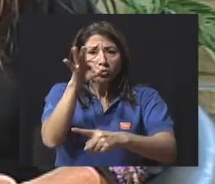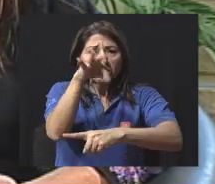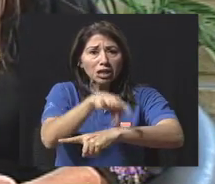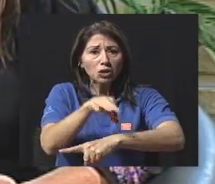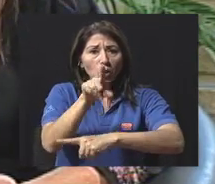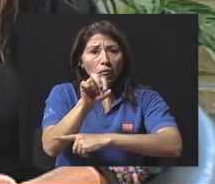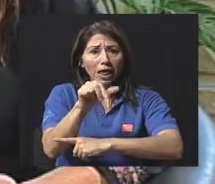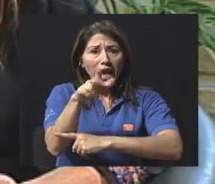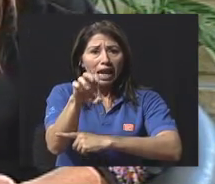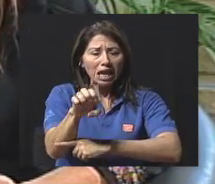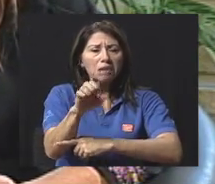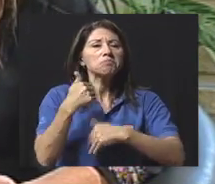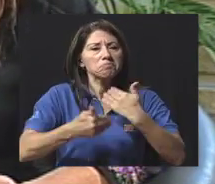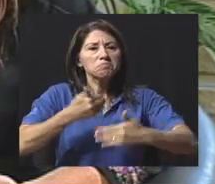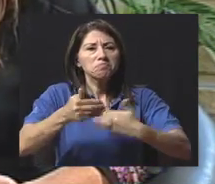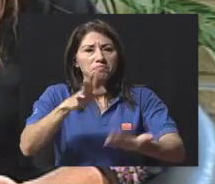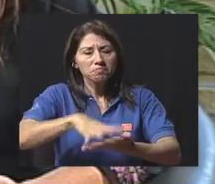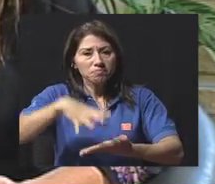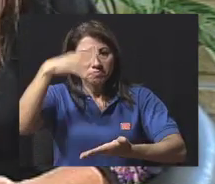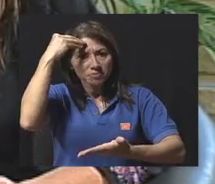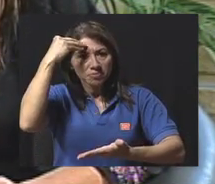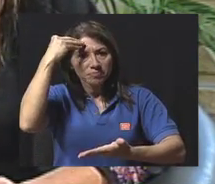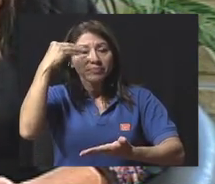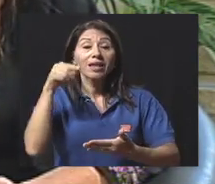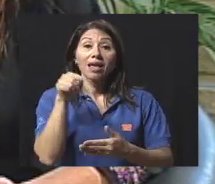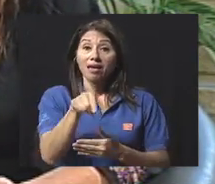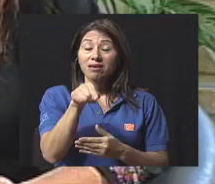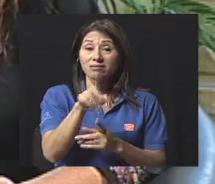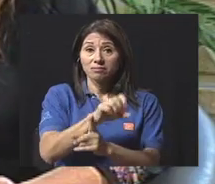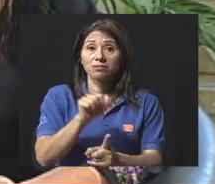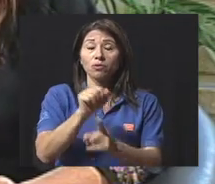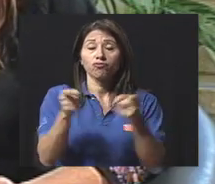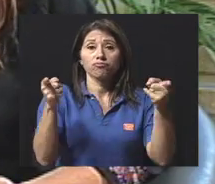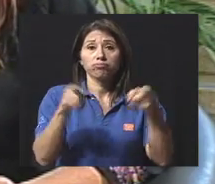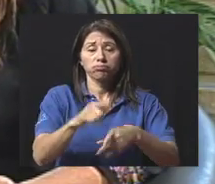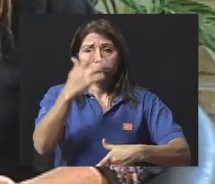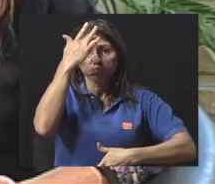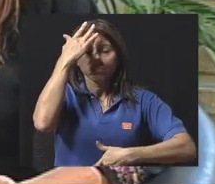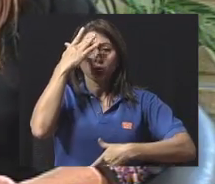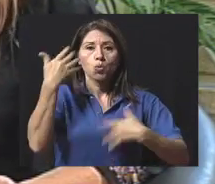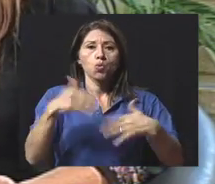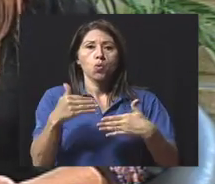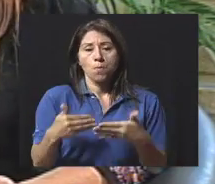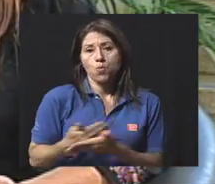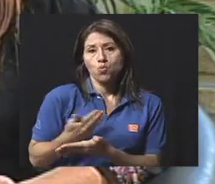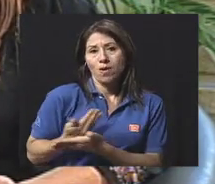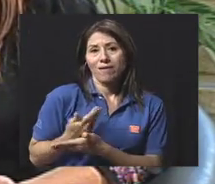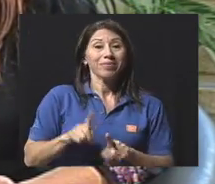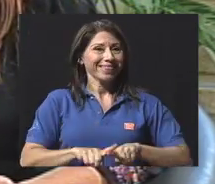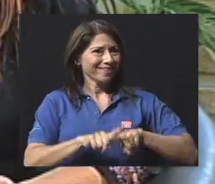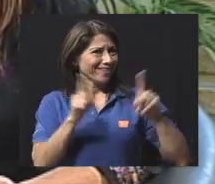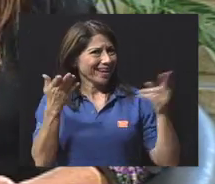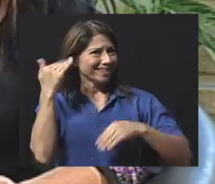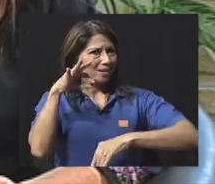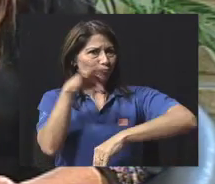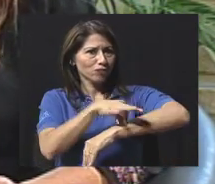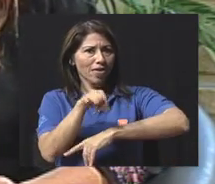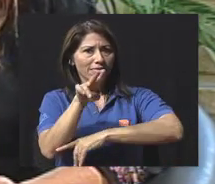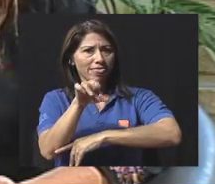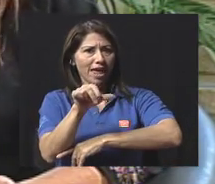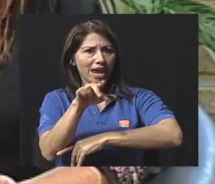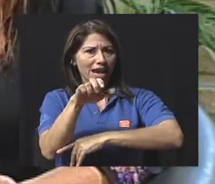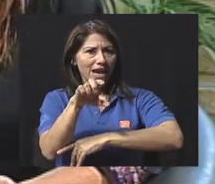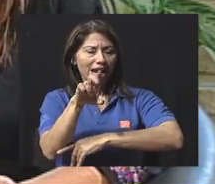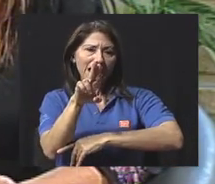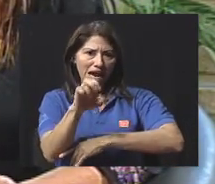Endo a lo largo de esta conversación y es que definitivamente que esta situación es muy nueva a diferencia del denque que ya tiene varios años de estar en nuestro